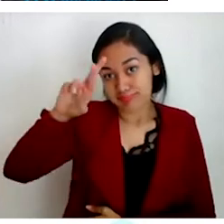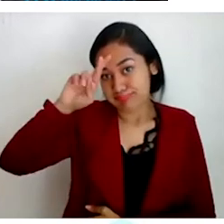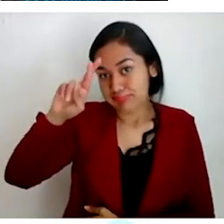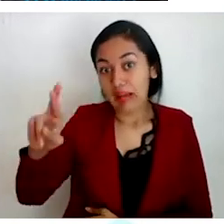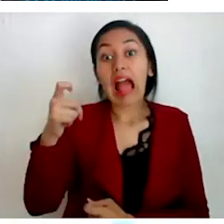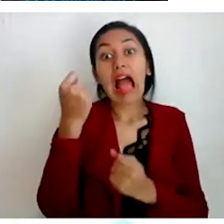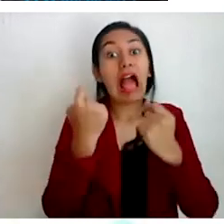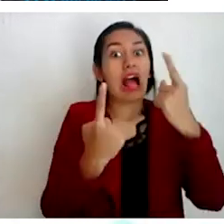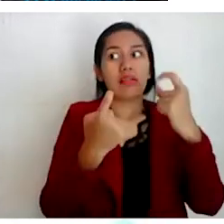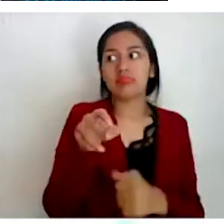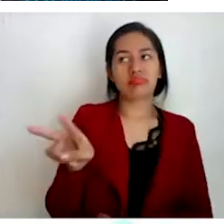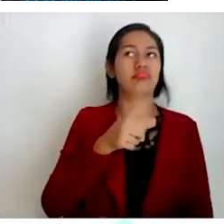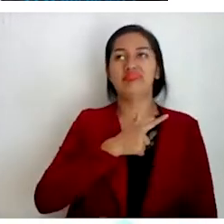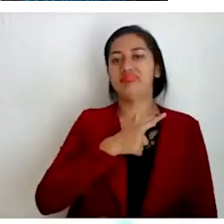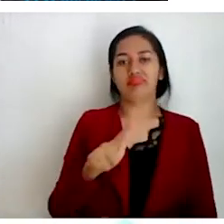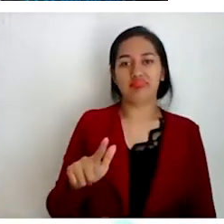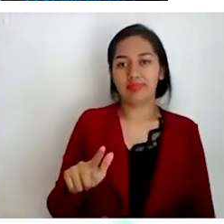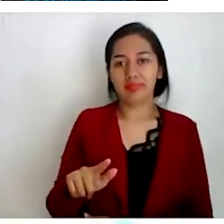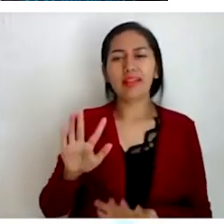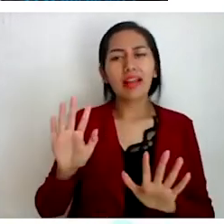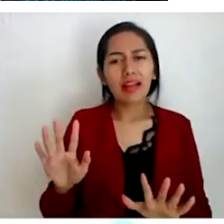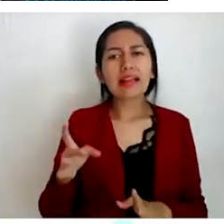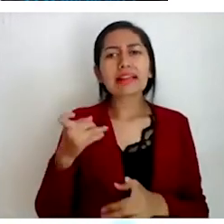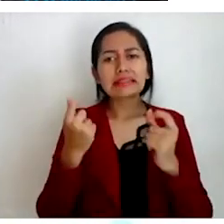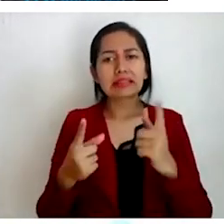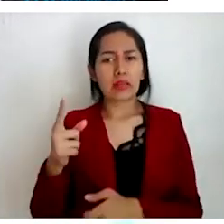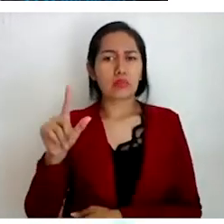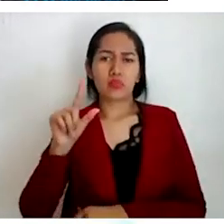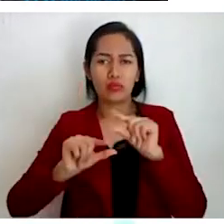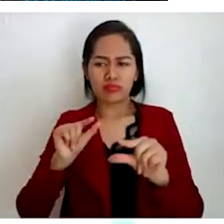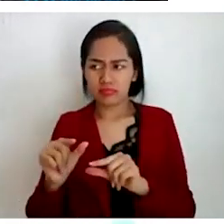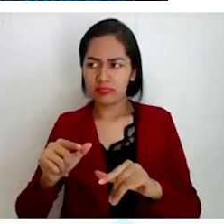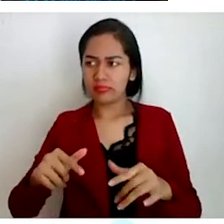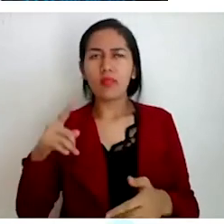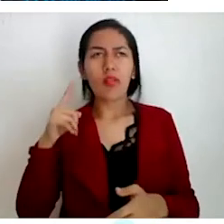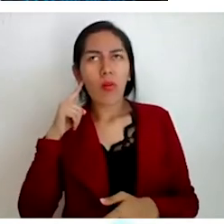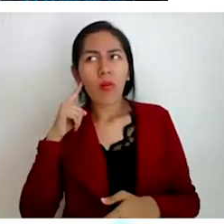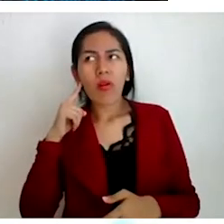una vez, dos veces, tres, dices, bueno, ya le voy agarrando el saborcito y ya te vuelves un